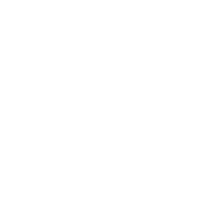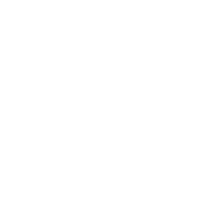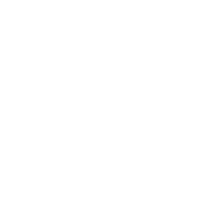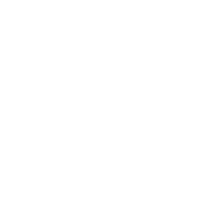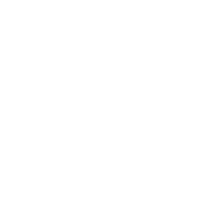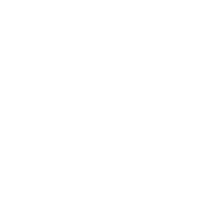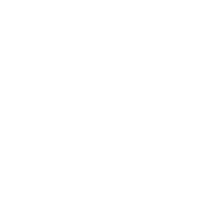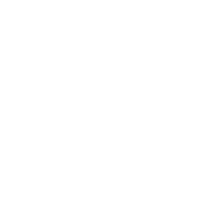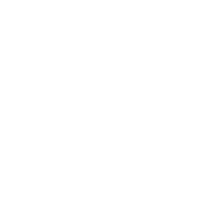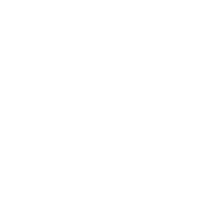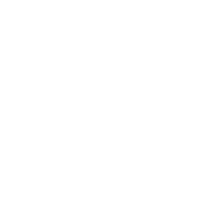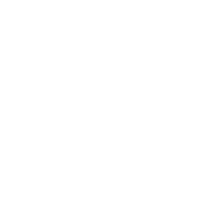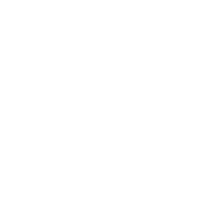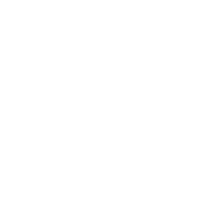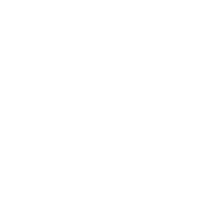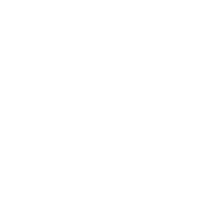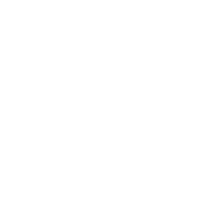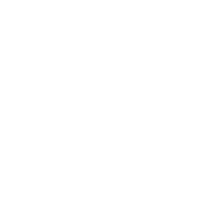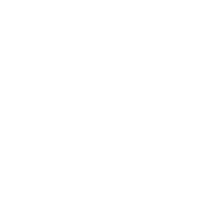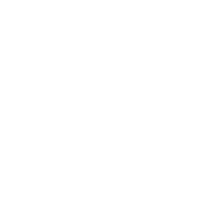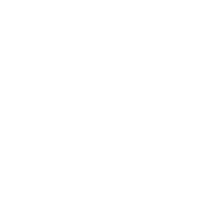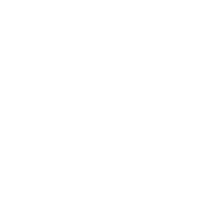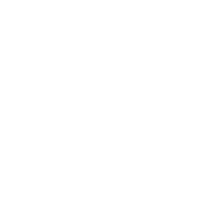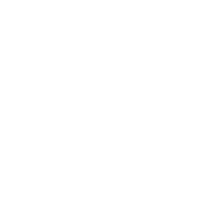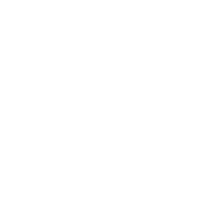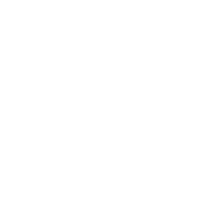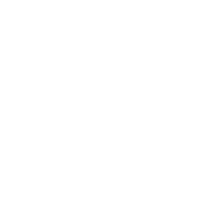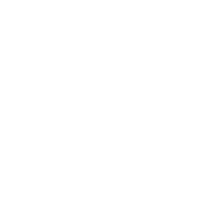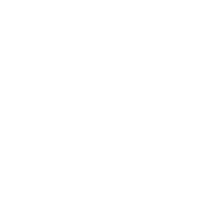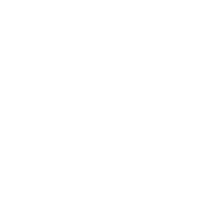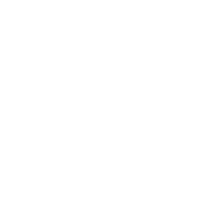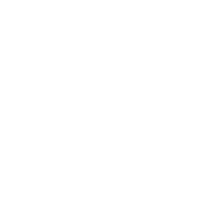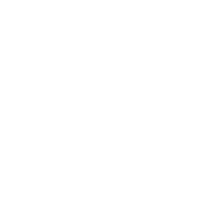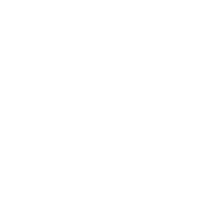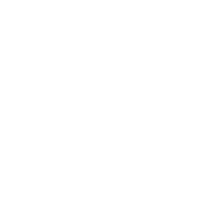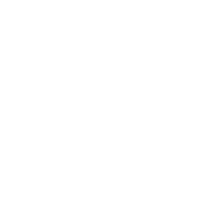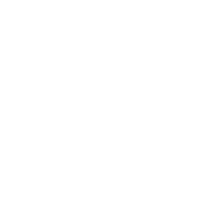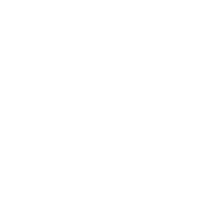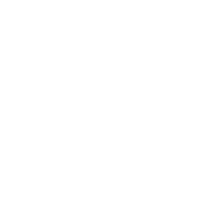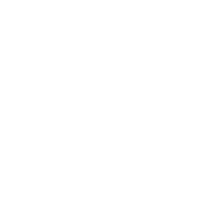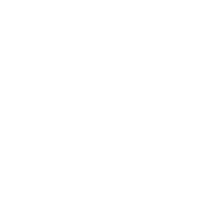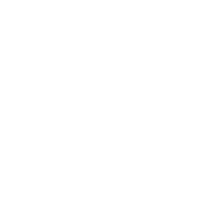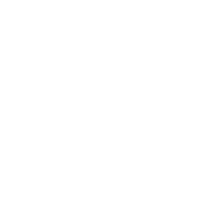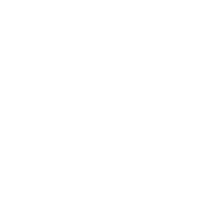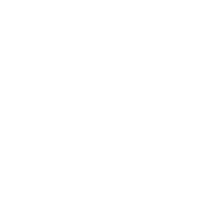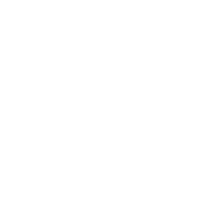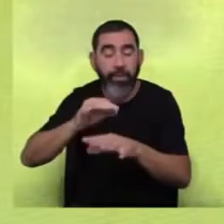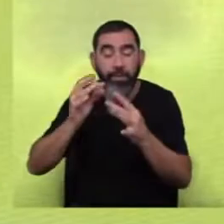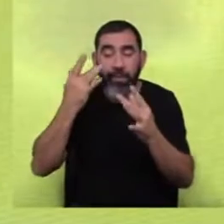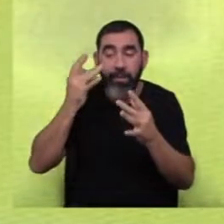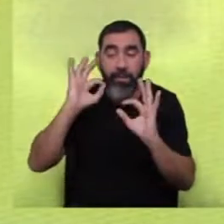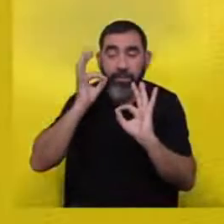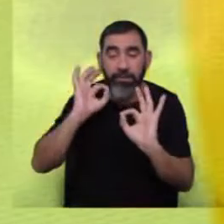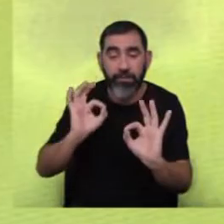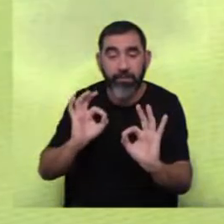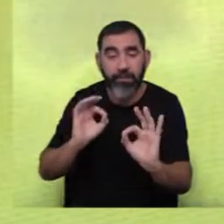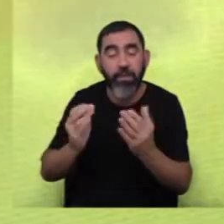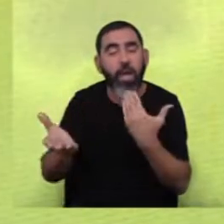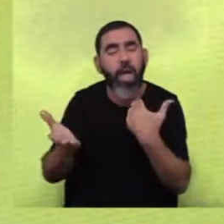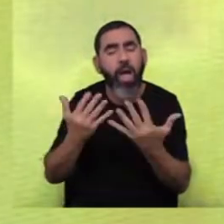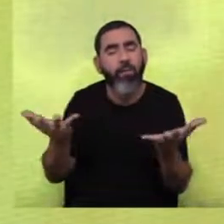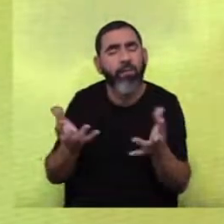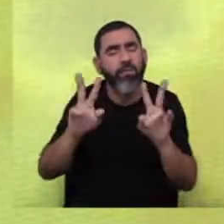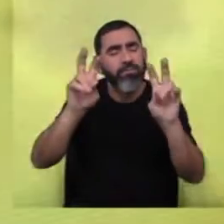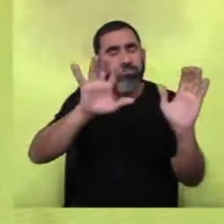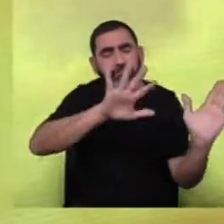Vico Uruguay auspicia y apoya la difusión de los principales contenidos de Sobre Ciencia. Y vamos a hablar de